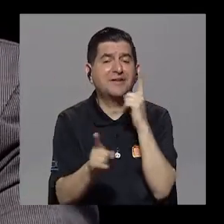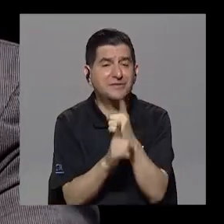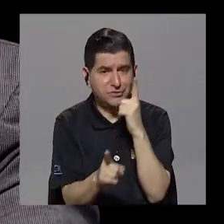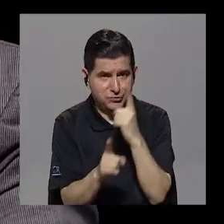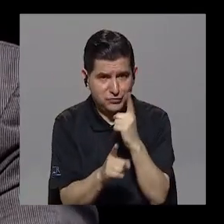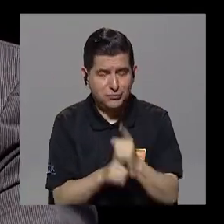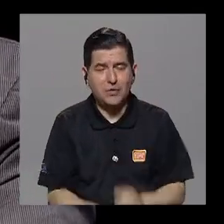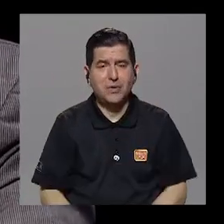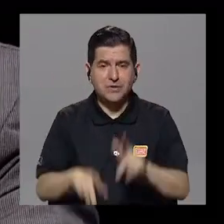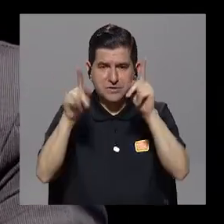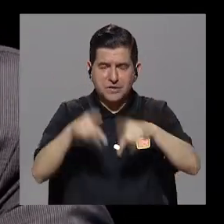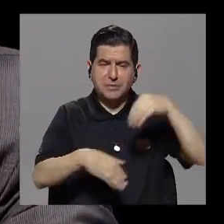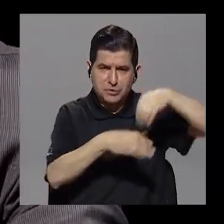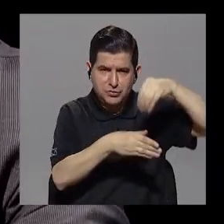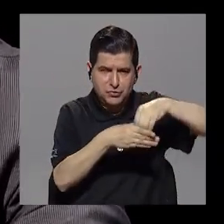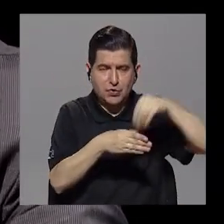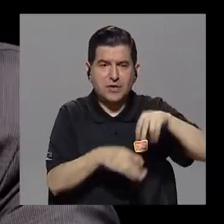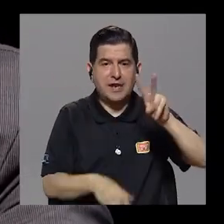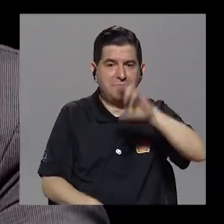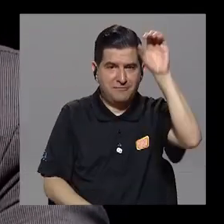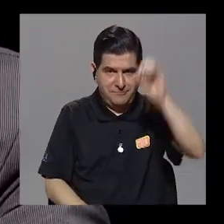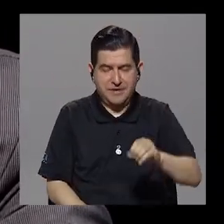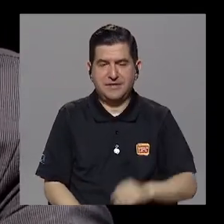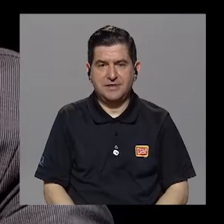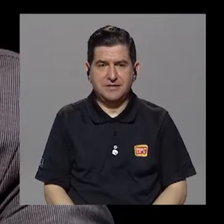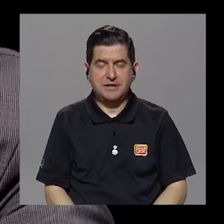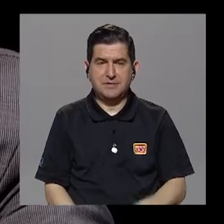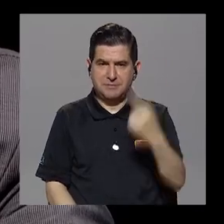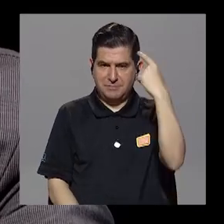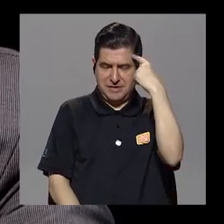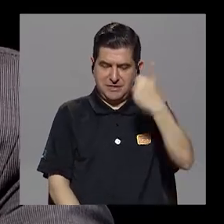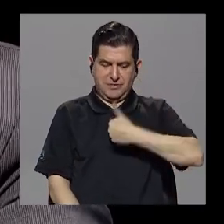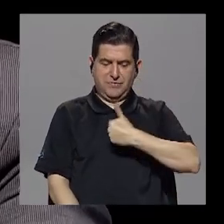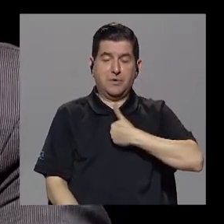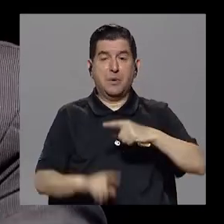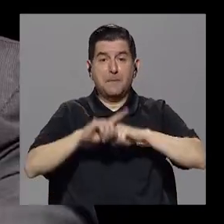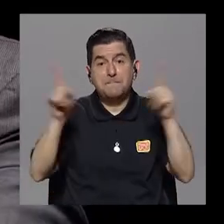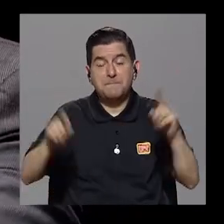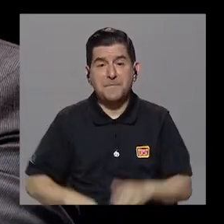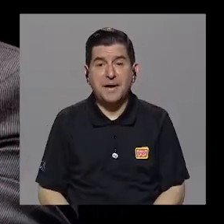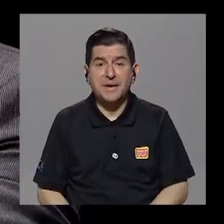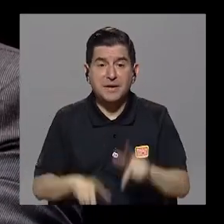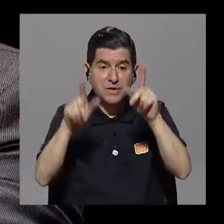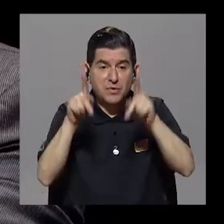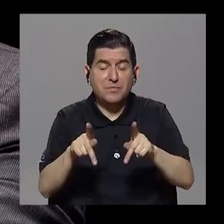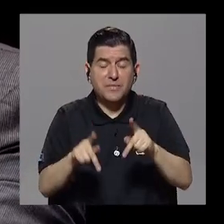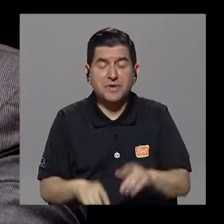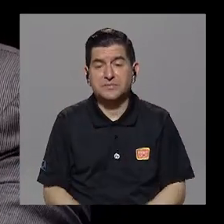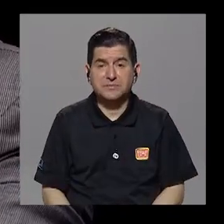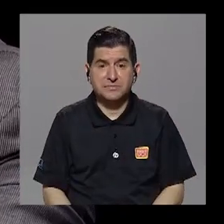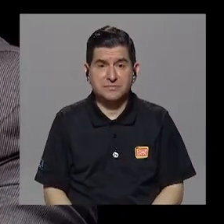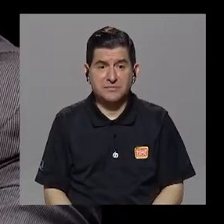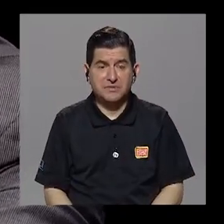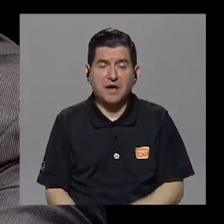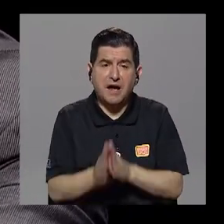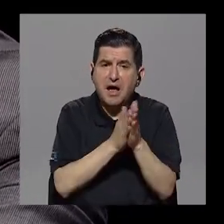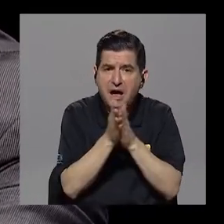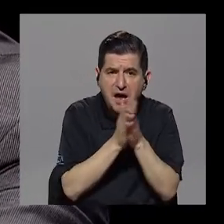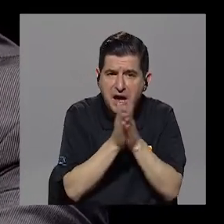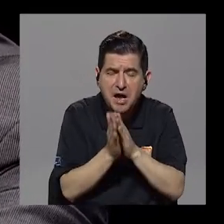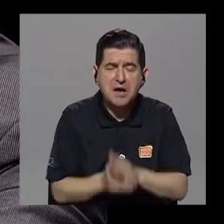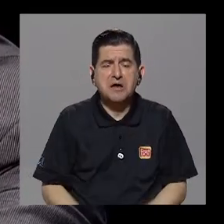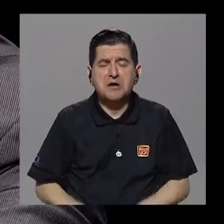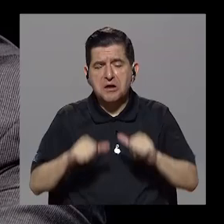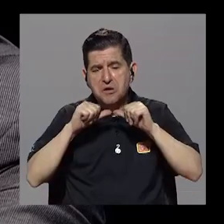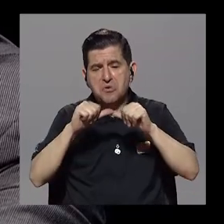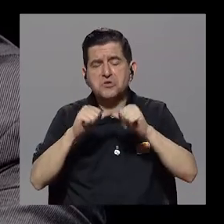relación correcta. Si, uh-huh, la gente está guardando 20%, está guardando para sí mismo. Pero, uh-huh, claro, si lo que estamos haciendo es diciendo, bueno,